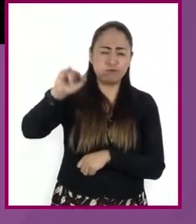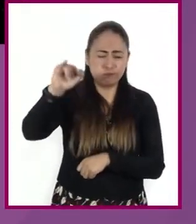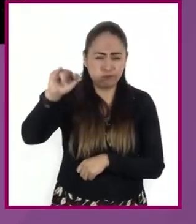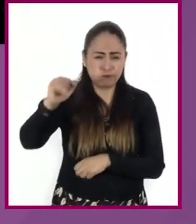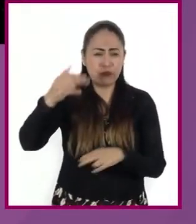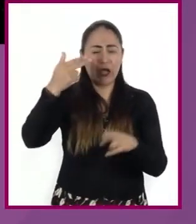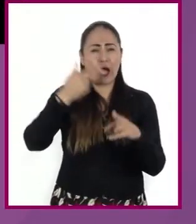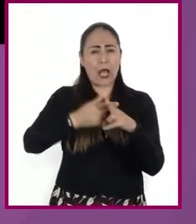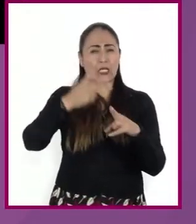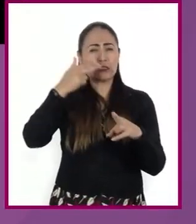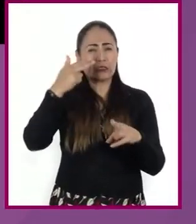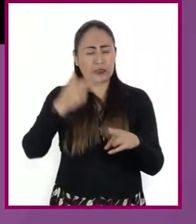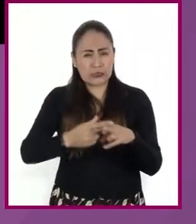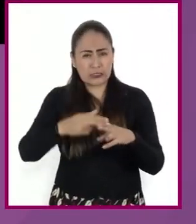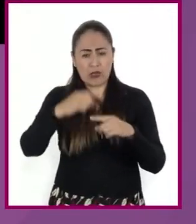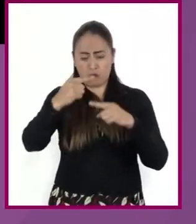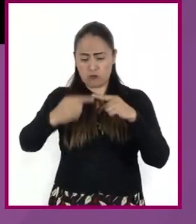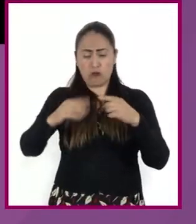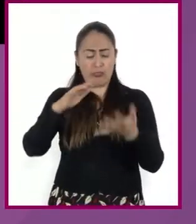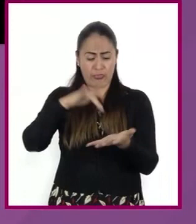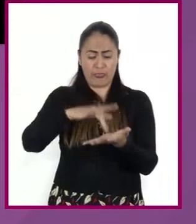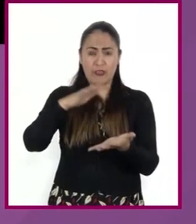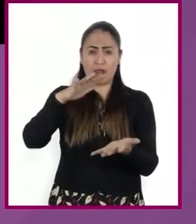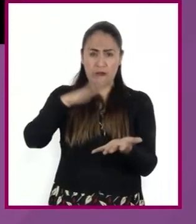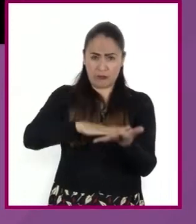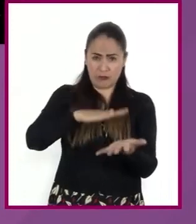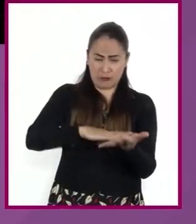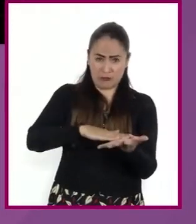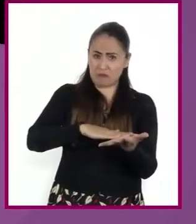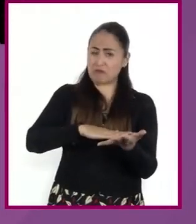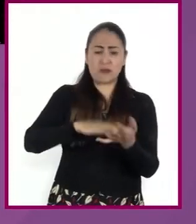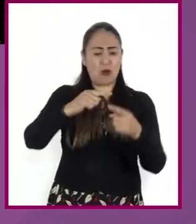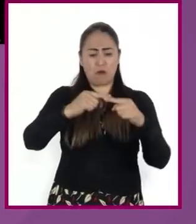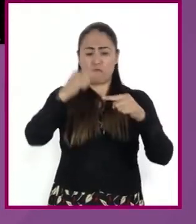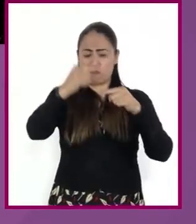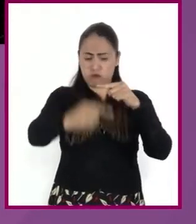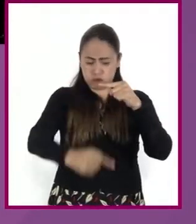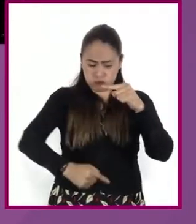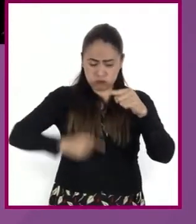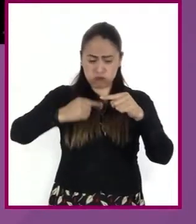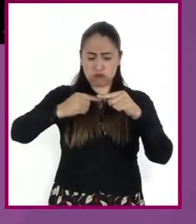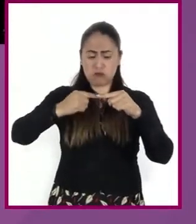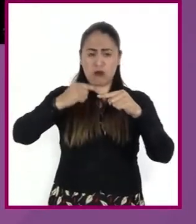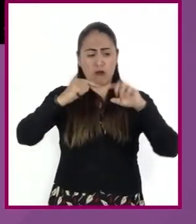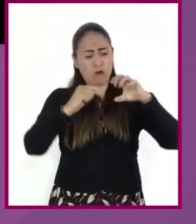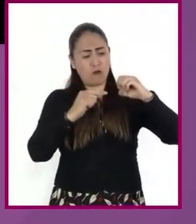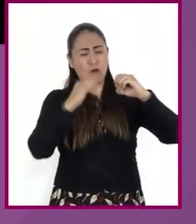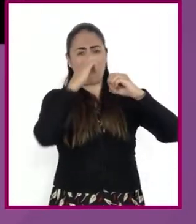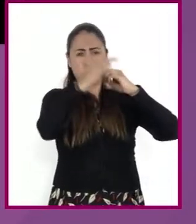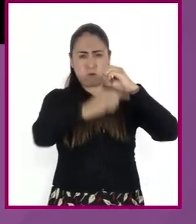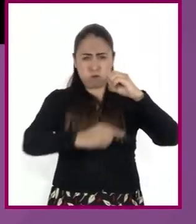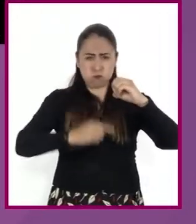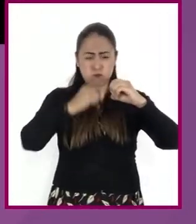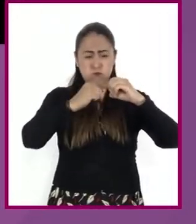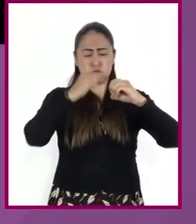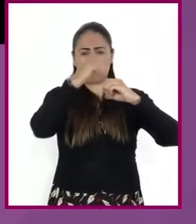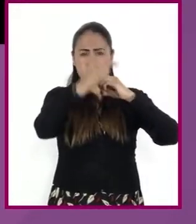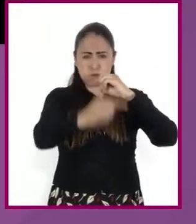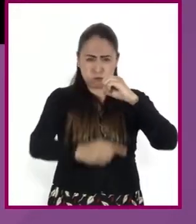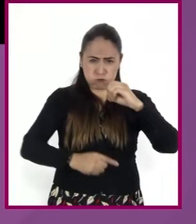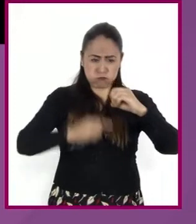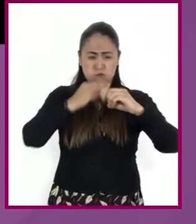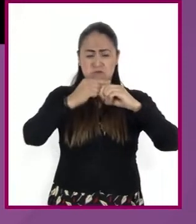que el proyectil no chocaría con el suelo, sino que entraría en una órbita alrededor de la Tierra, es decir, quedaría en una